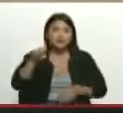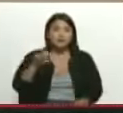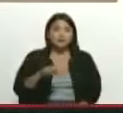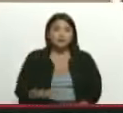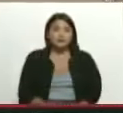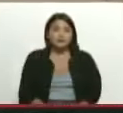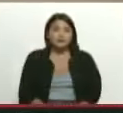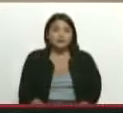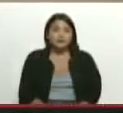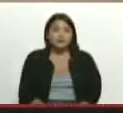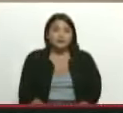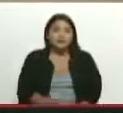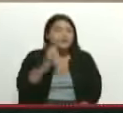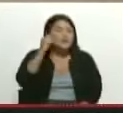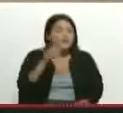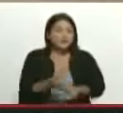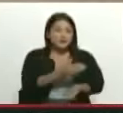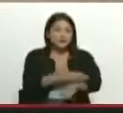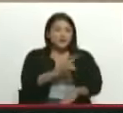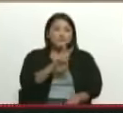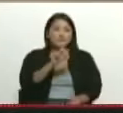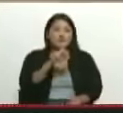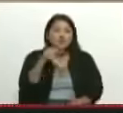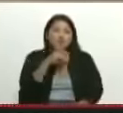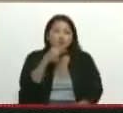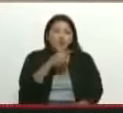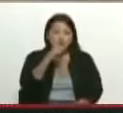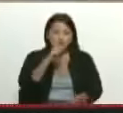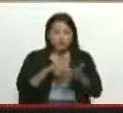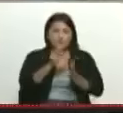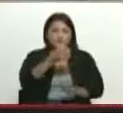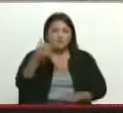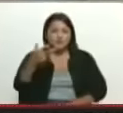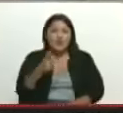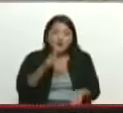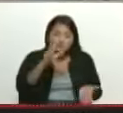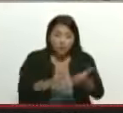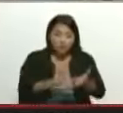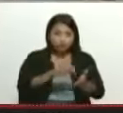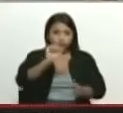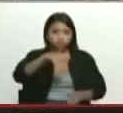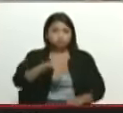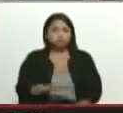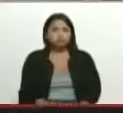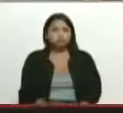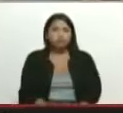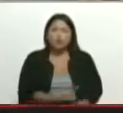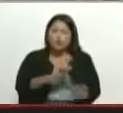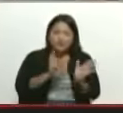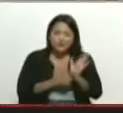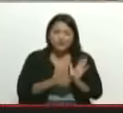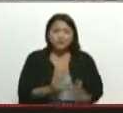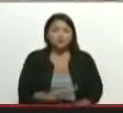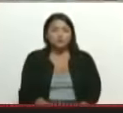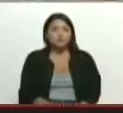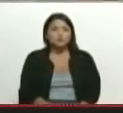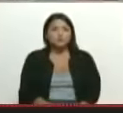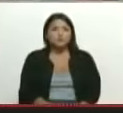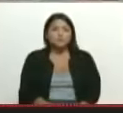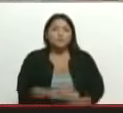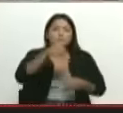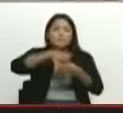en sesión de fecha 20 de octubre del 2023, aprobó por unanimidad celebrar